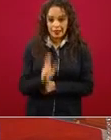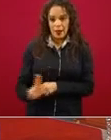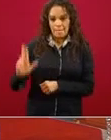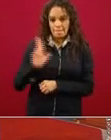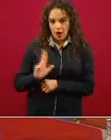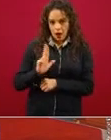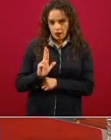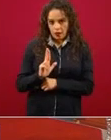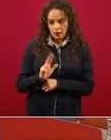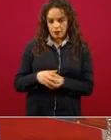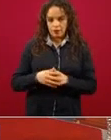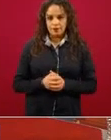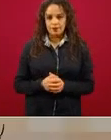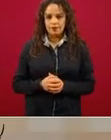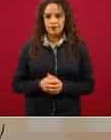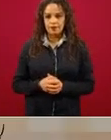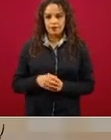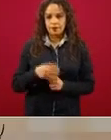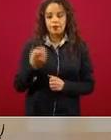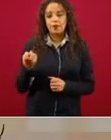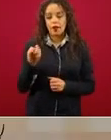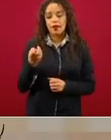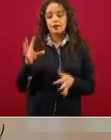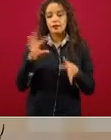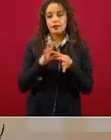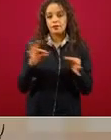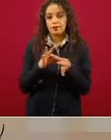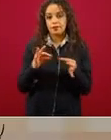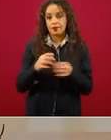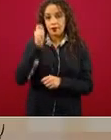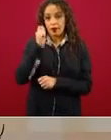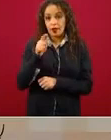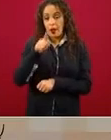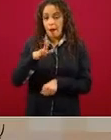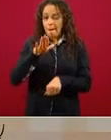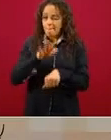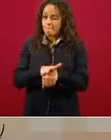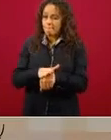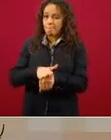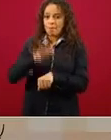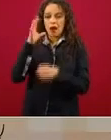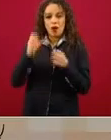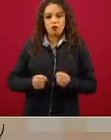y comentamos que como un criterio de máxima seguridad sanitaria,